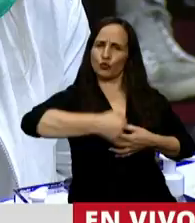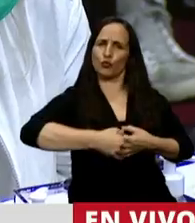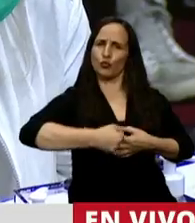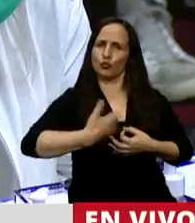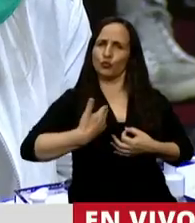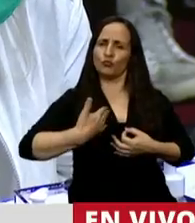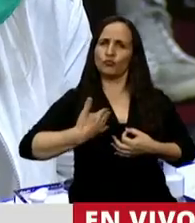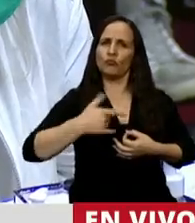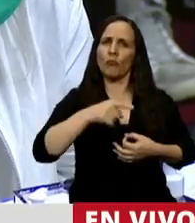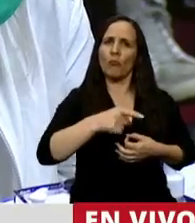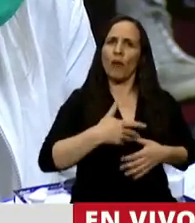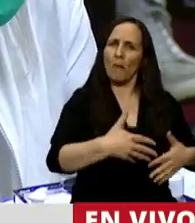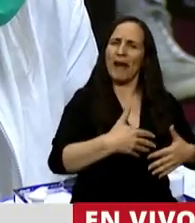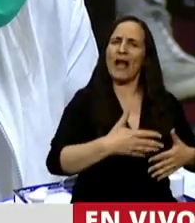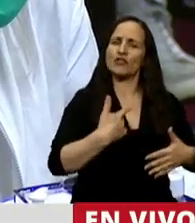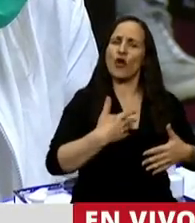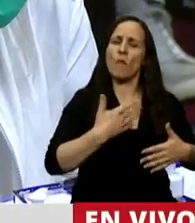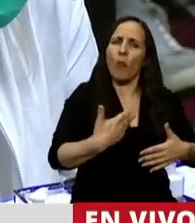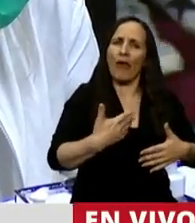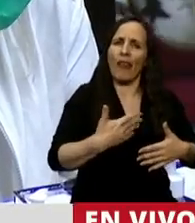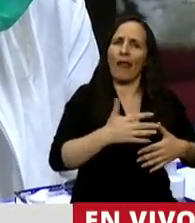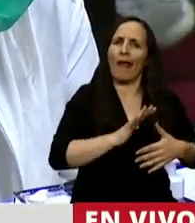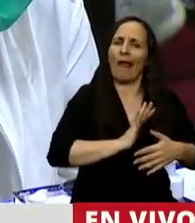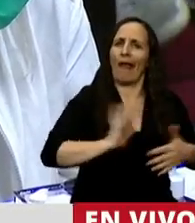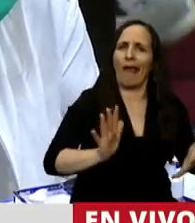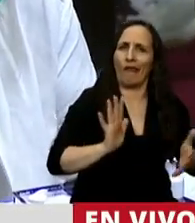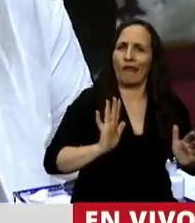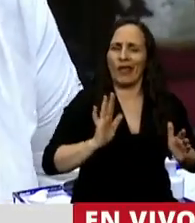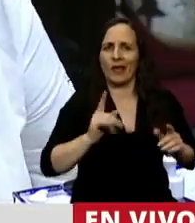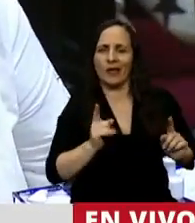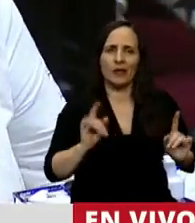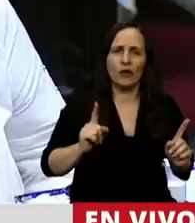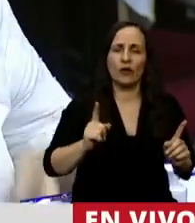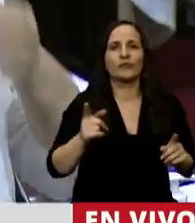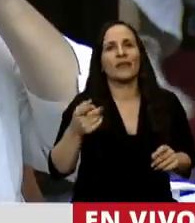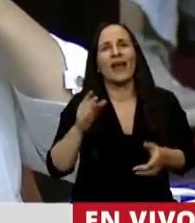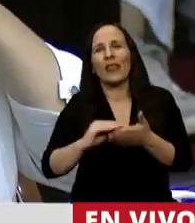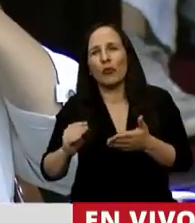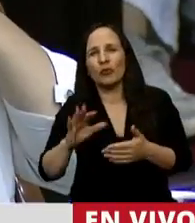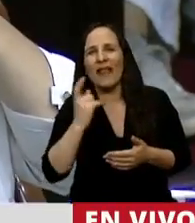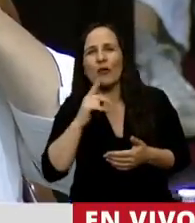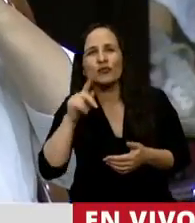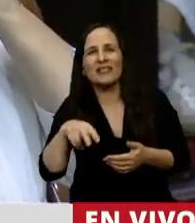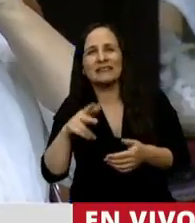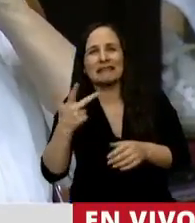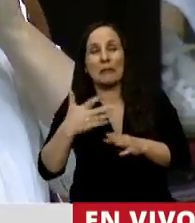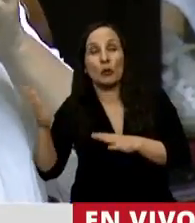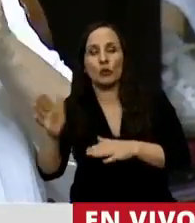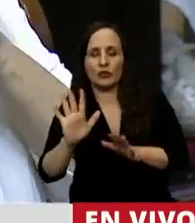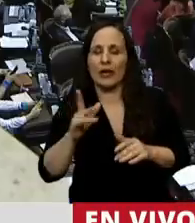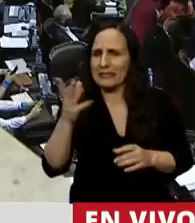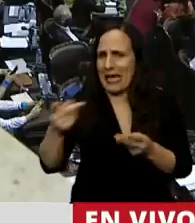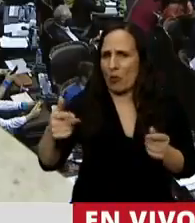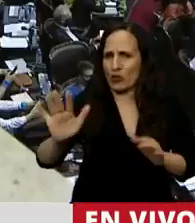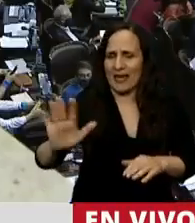aceptable que un embarazo se pueda interrumpir? No nos mintamos, diputada, entre nosotros. Ahí voy cerrando. 3 minutos.